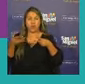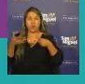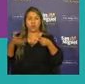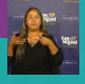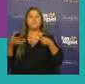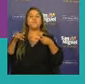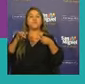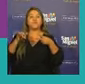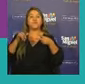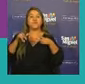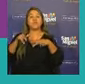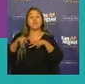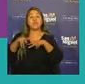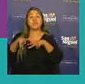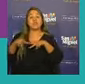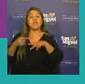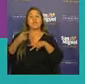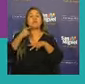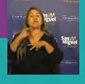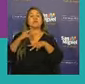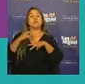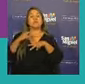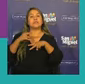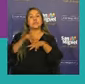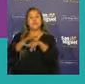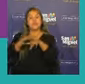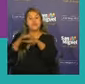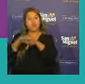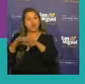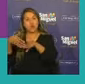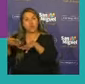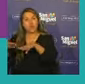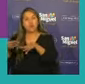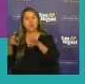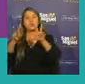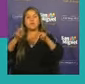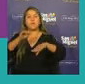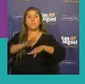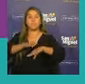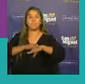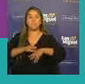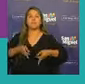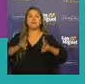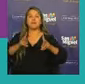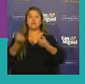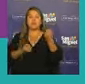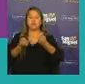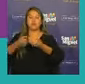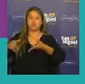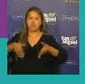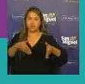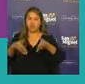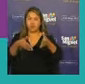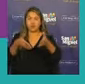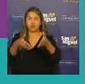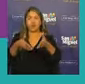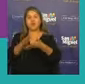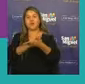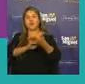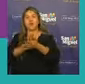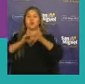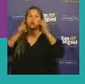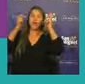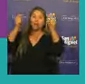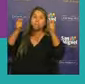influye en el presupuesto municipal es los permisos de circulación. Cuando hacemos campañas de